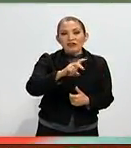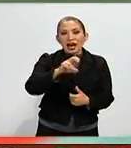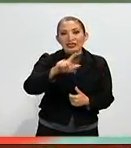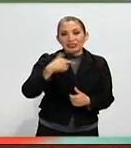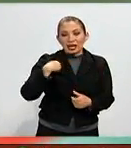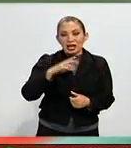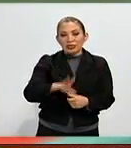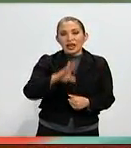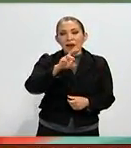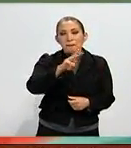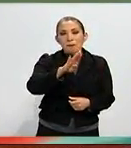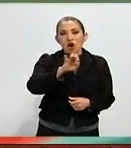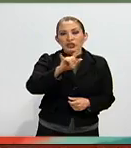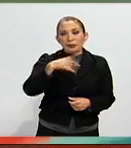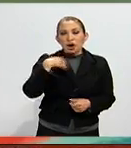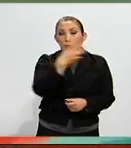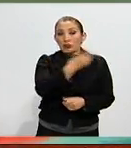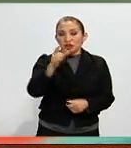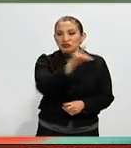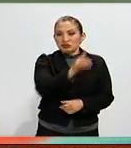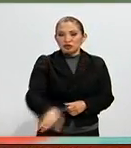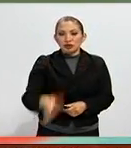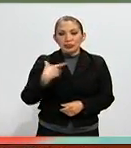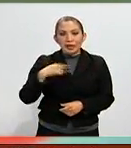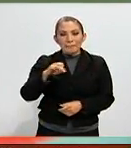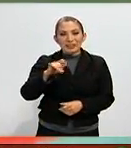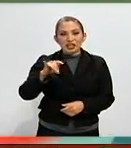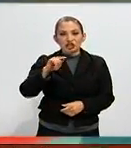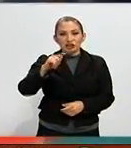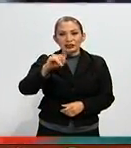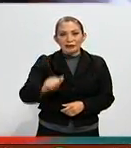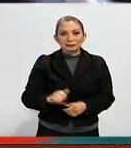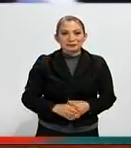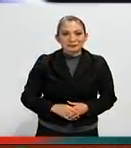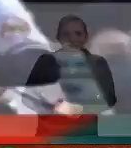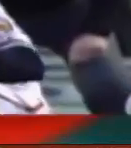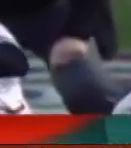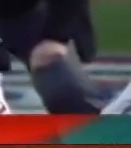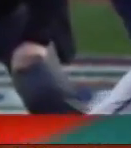los Orioles de Baltimore, ganan 4-2 a los Mellizos de Minnesota.